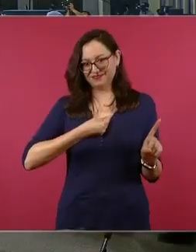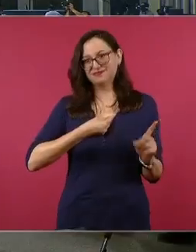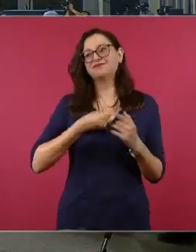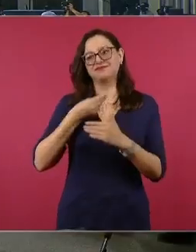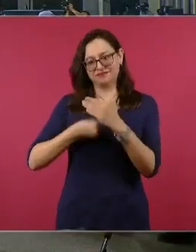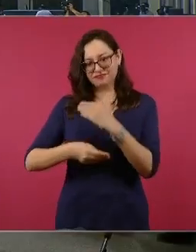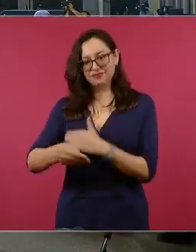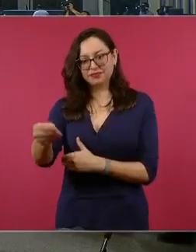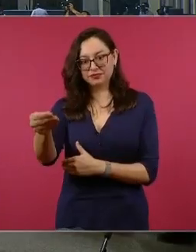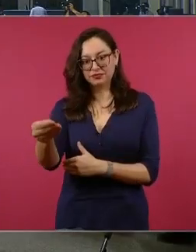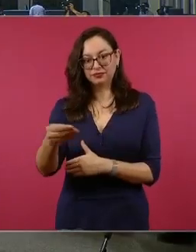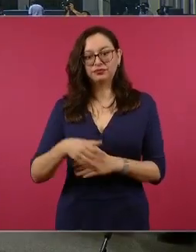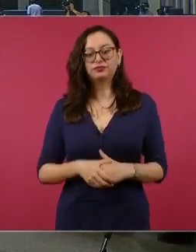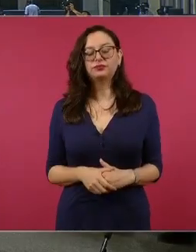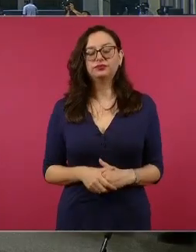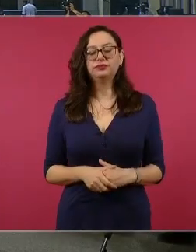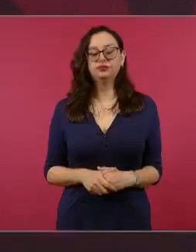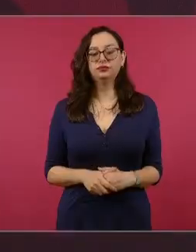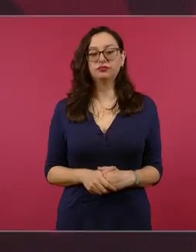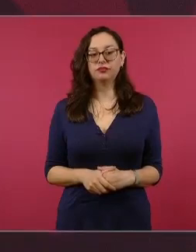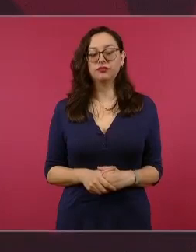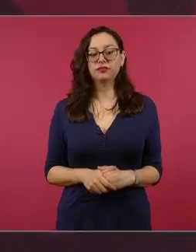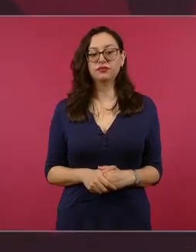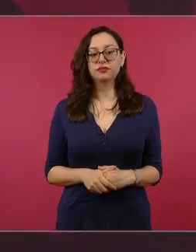una propuesta de ella